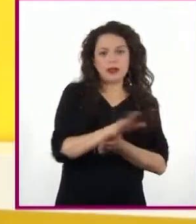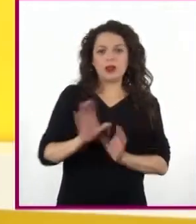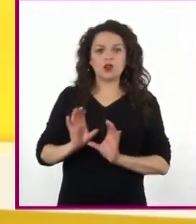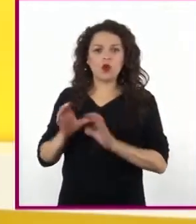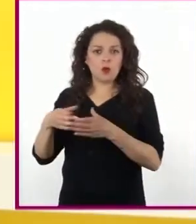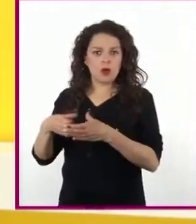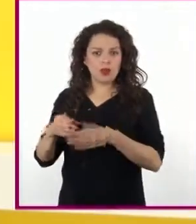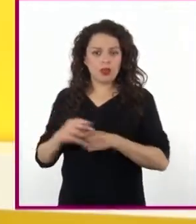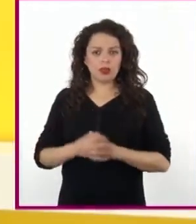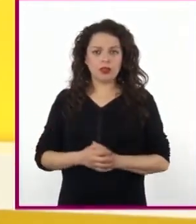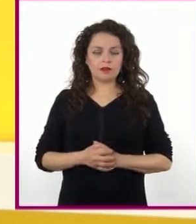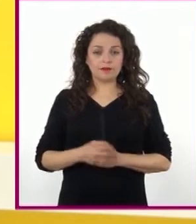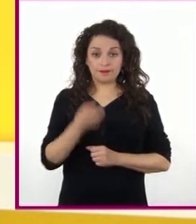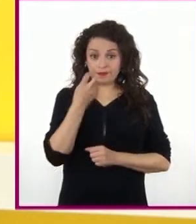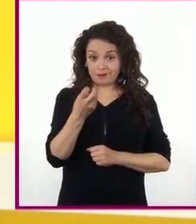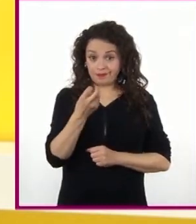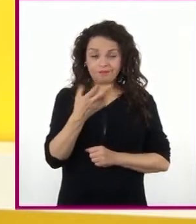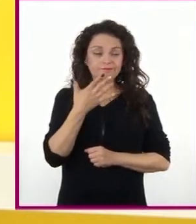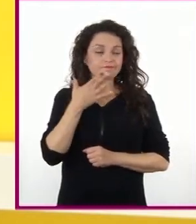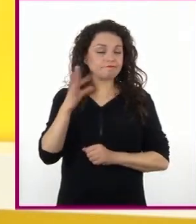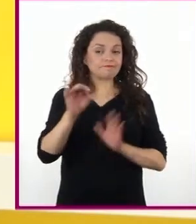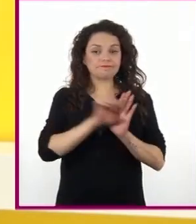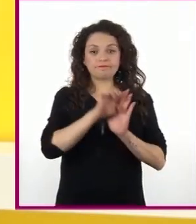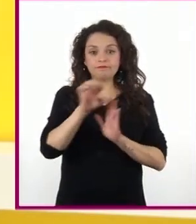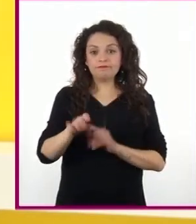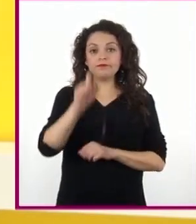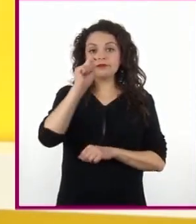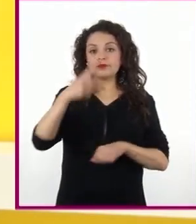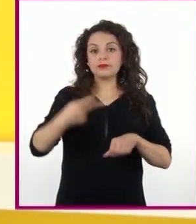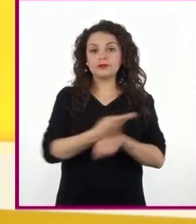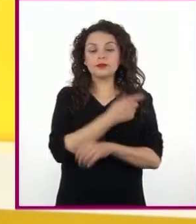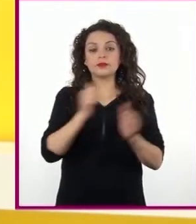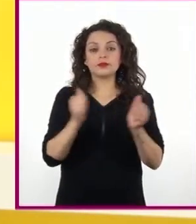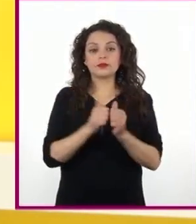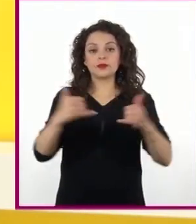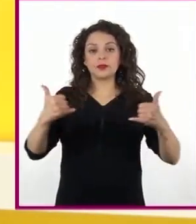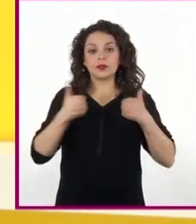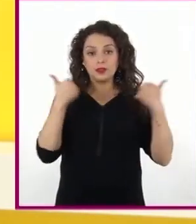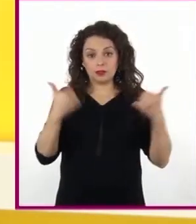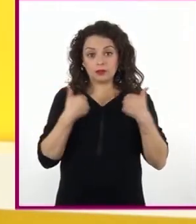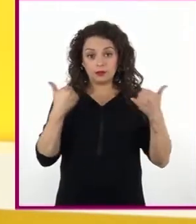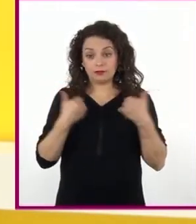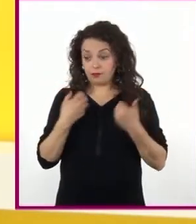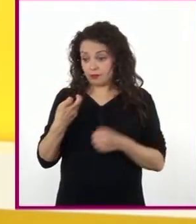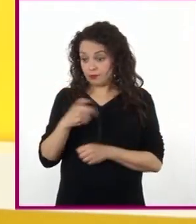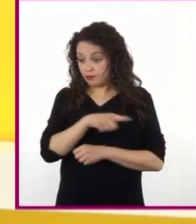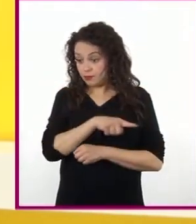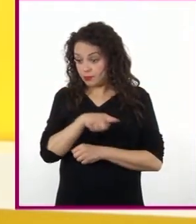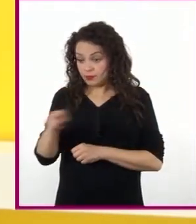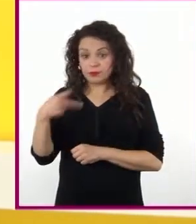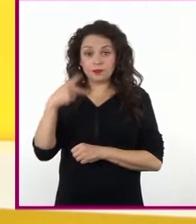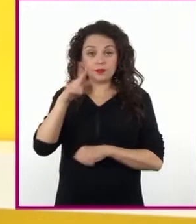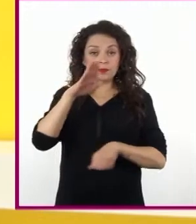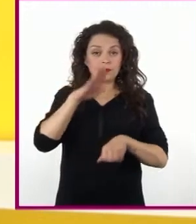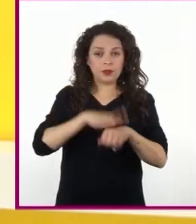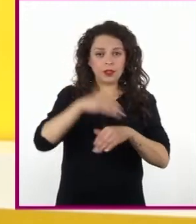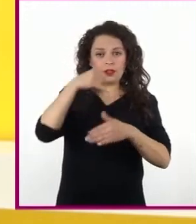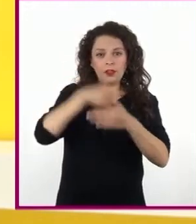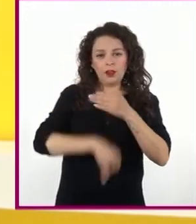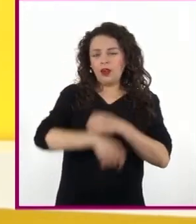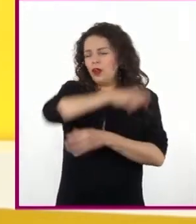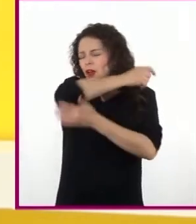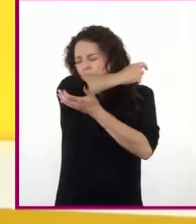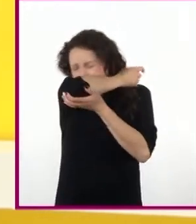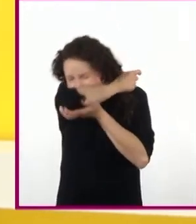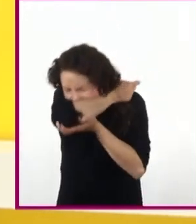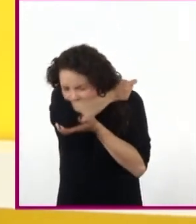Lo anterior es solo un ejemplo de lo que sucede con la población adolescente y joven, pero si esto se analiza en los diferentes sectores de